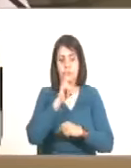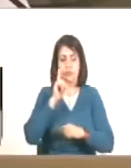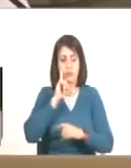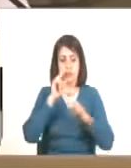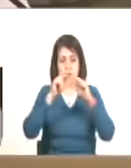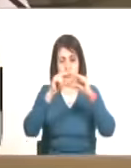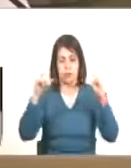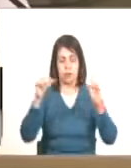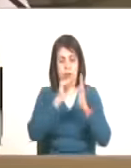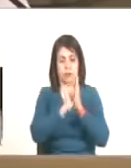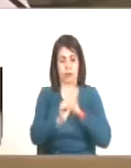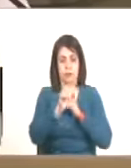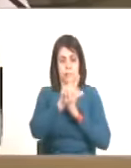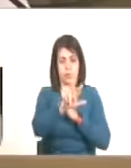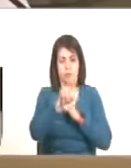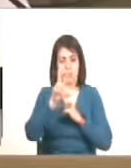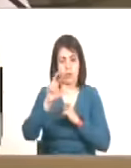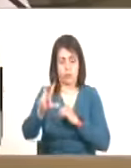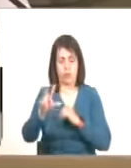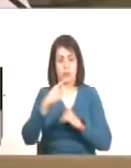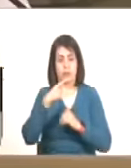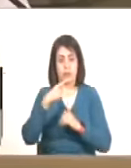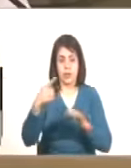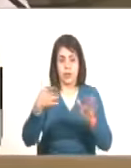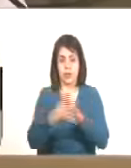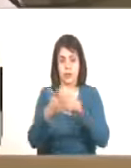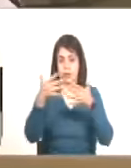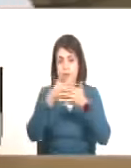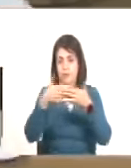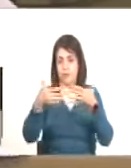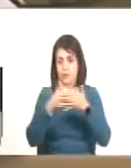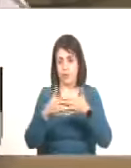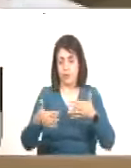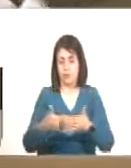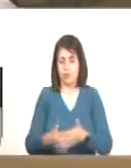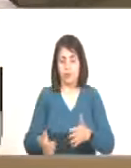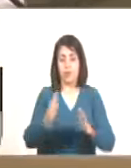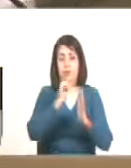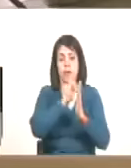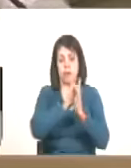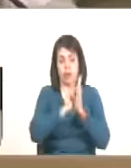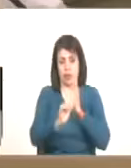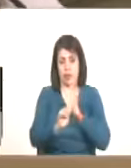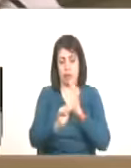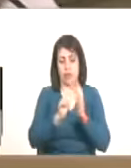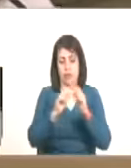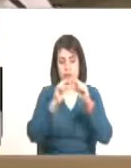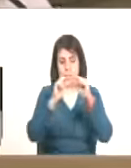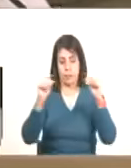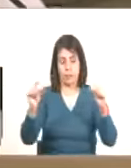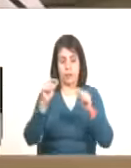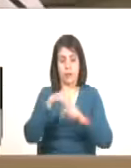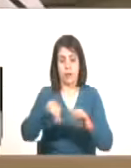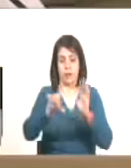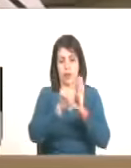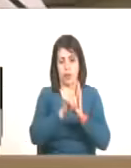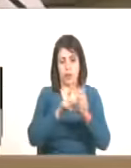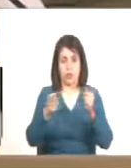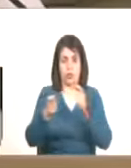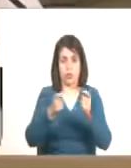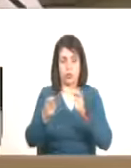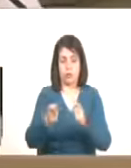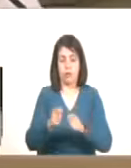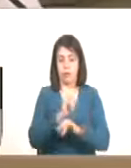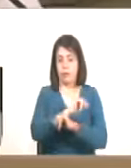del epígrafe del artículo 33, el cual queda redactado en los siguientes términos. Epígrafe, ley